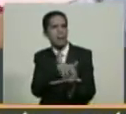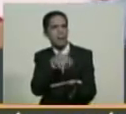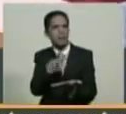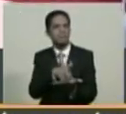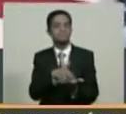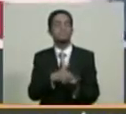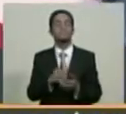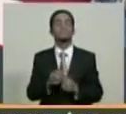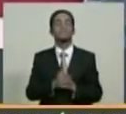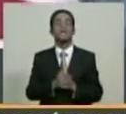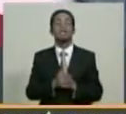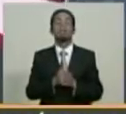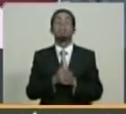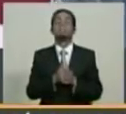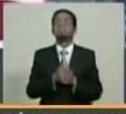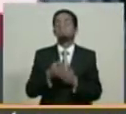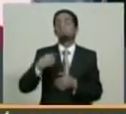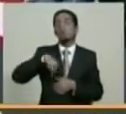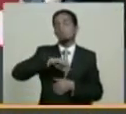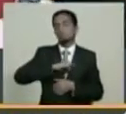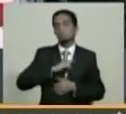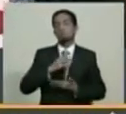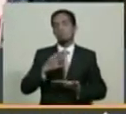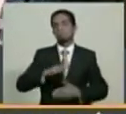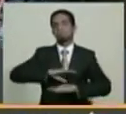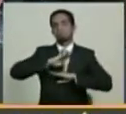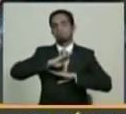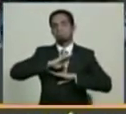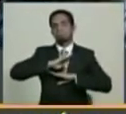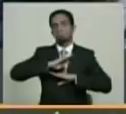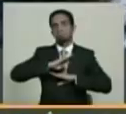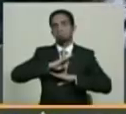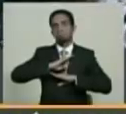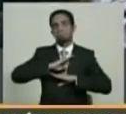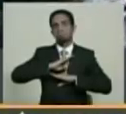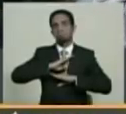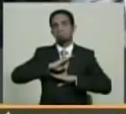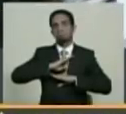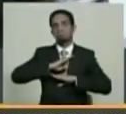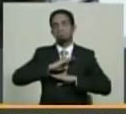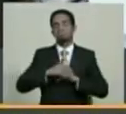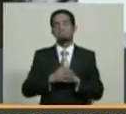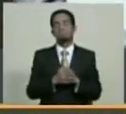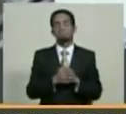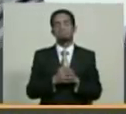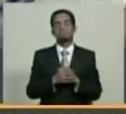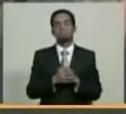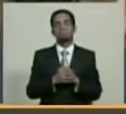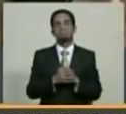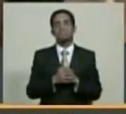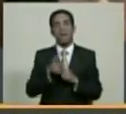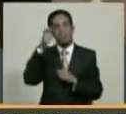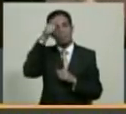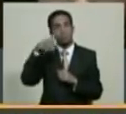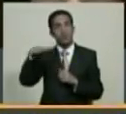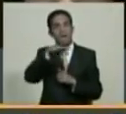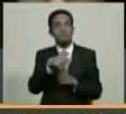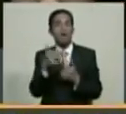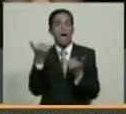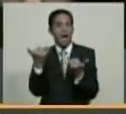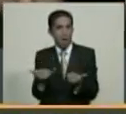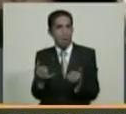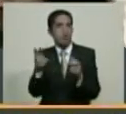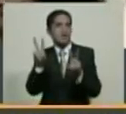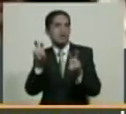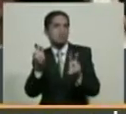gratamente sorprendente, satisfactorio, cómo el pueblo, con su nuevo salario anclado